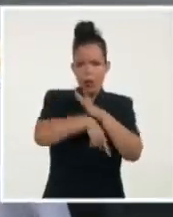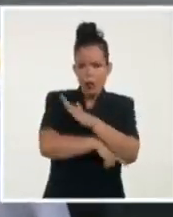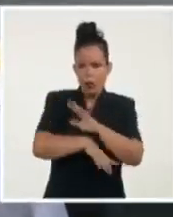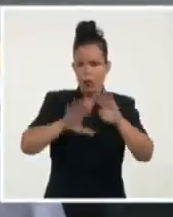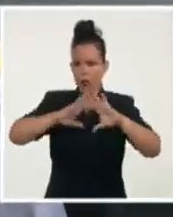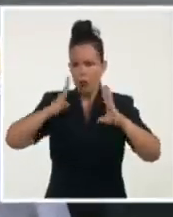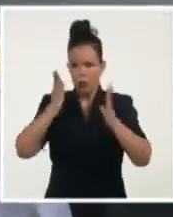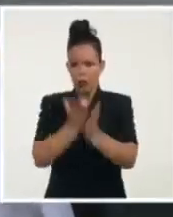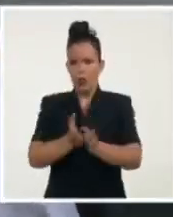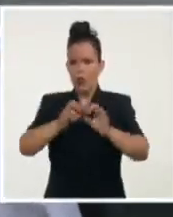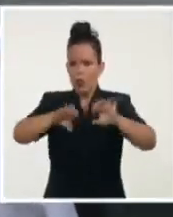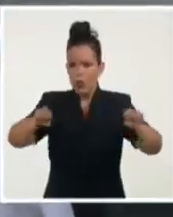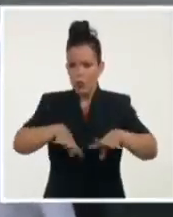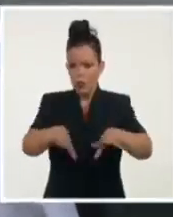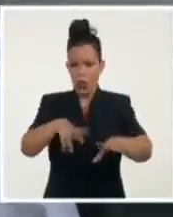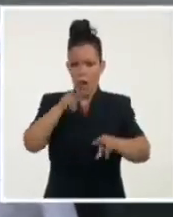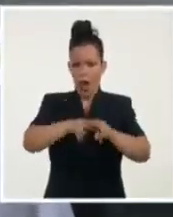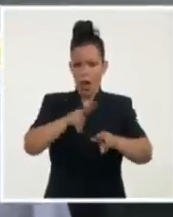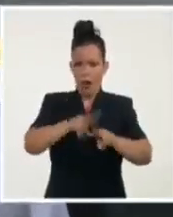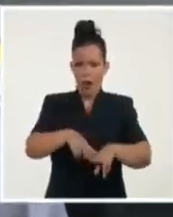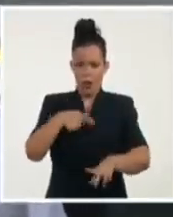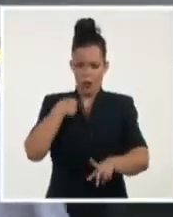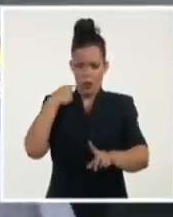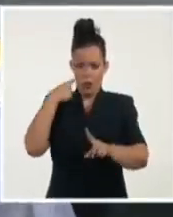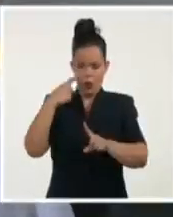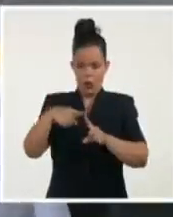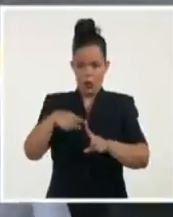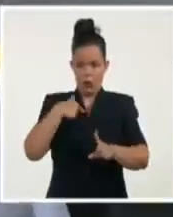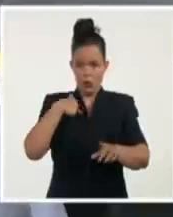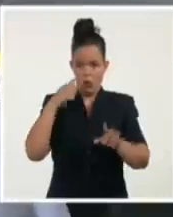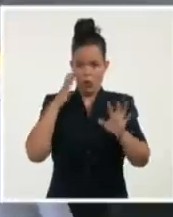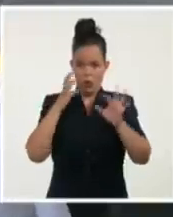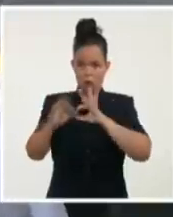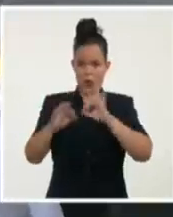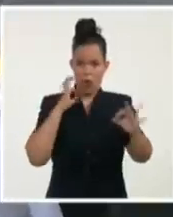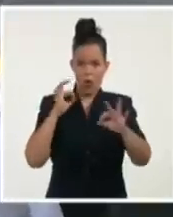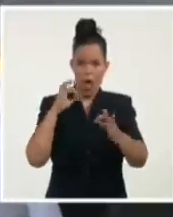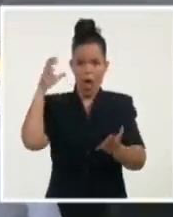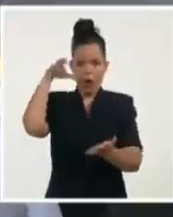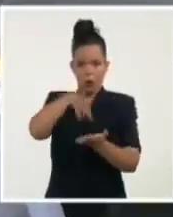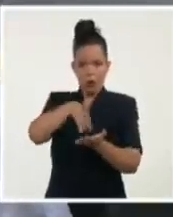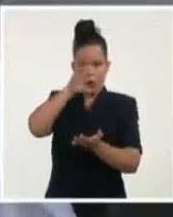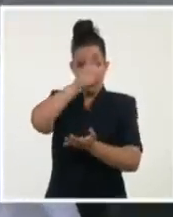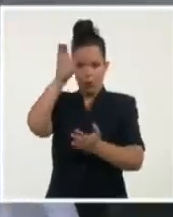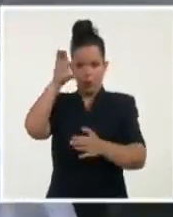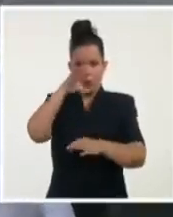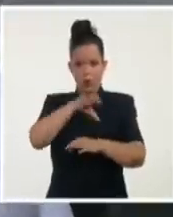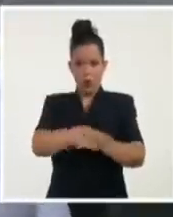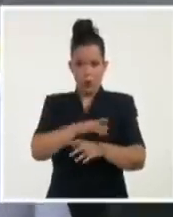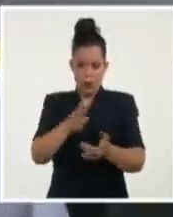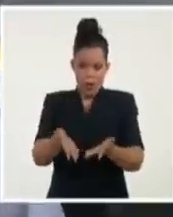Y bueno, la labor mía es proteger la unidad. Unidad que protegí con los soldados